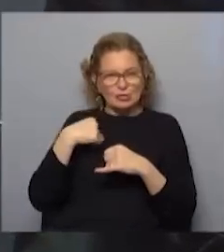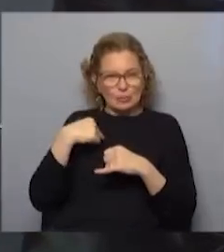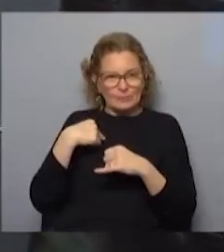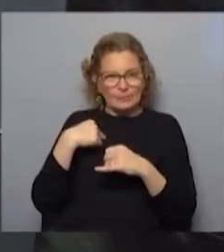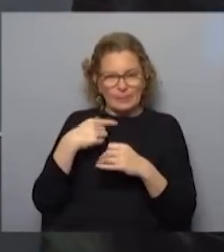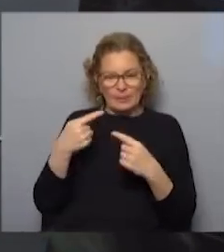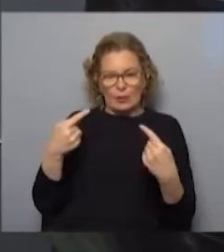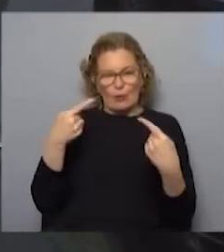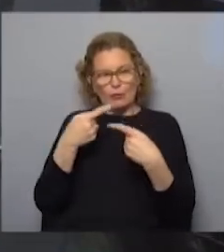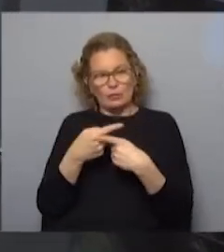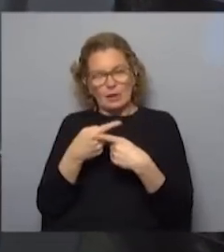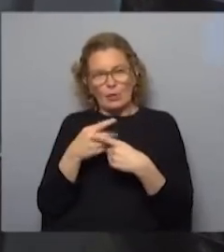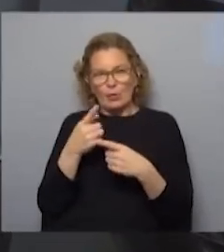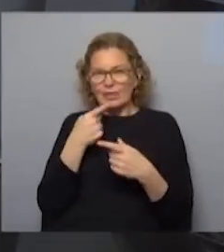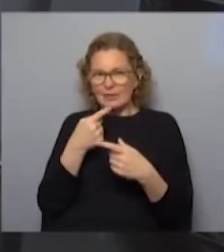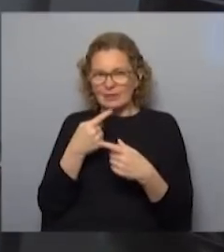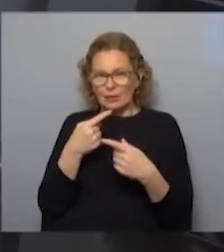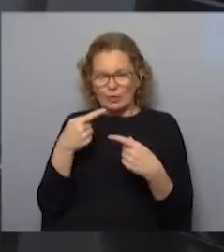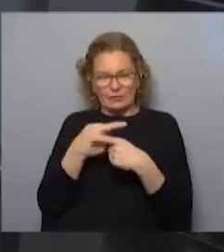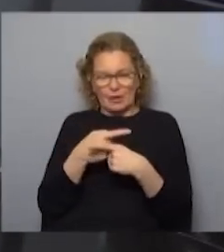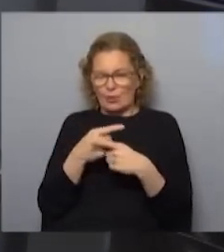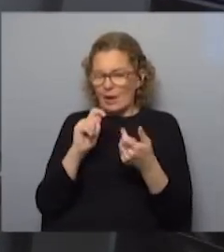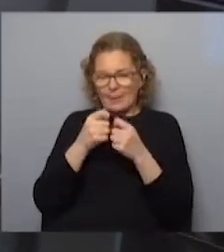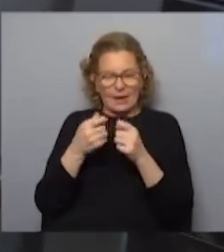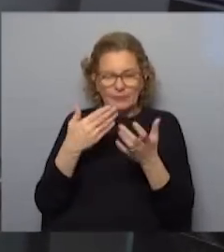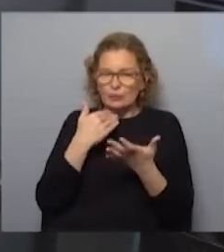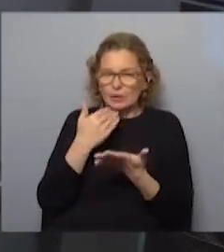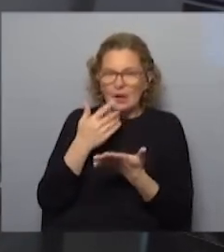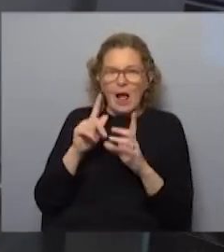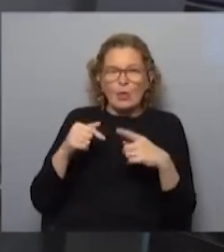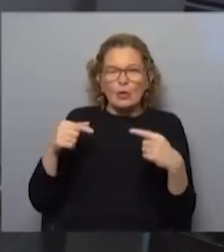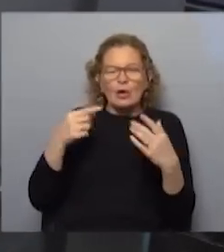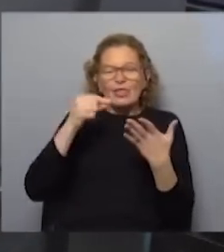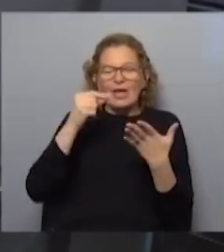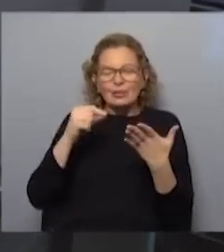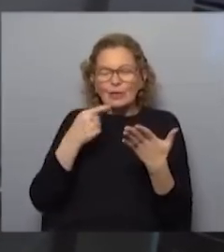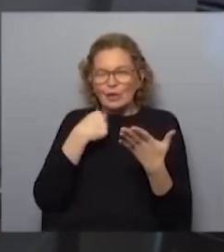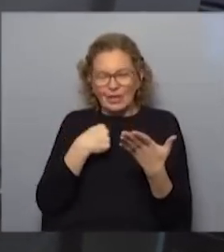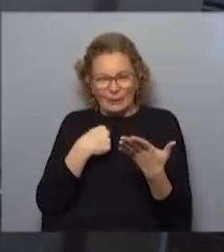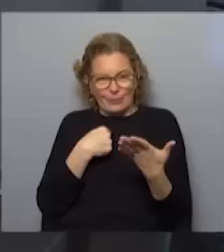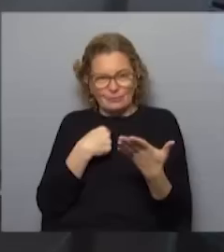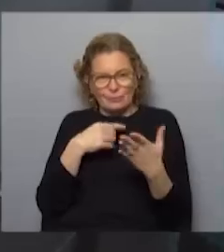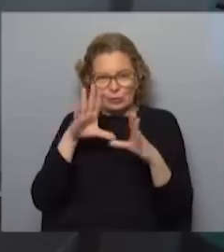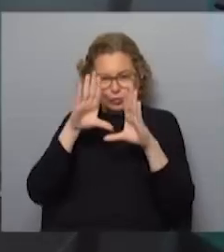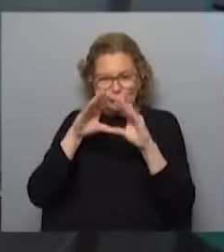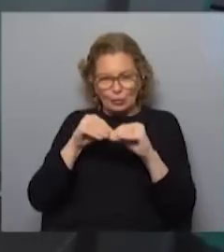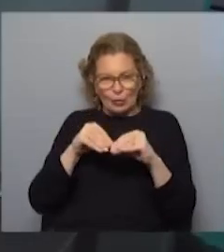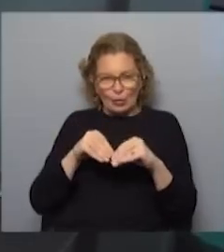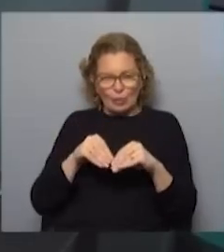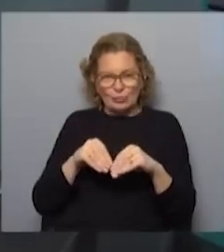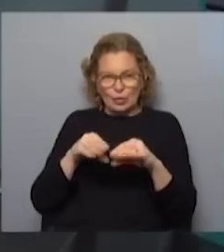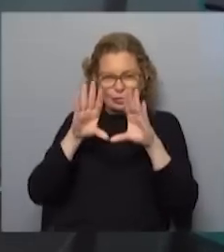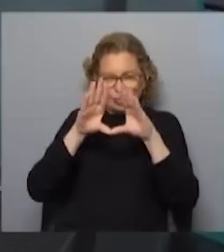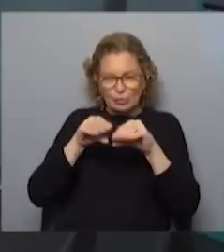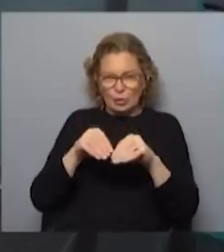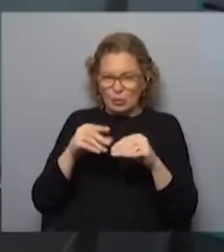confrontar o corroborar o rechazar o modificar en fin algunos datos que él nos daba todos fueron absolutamente